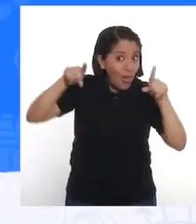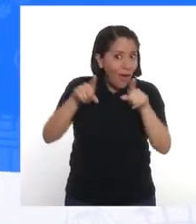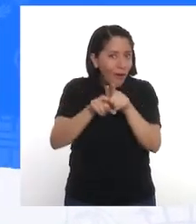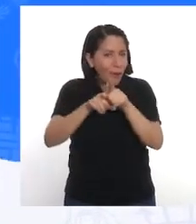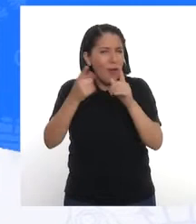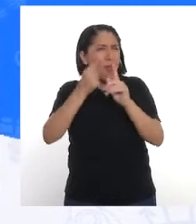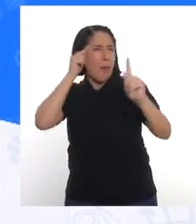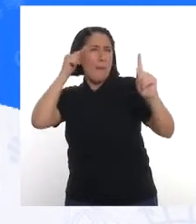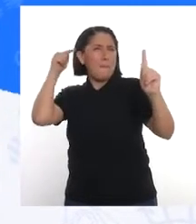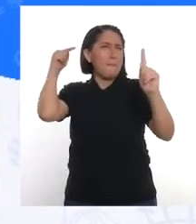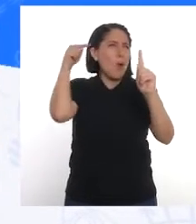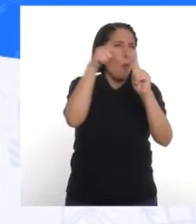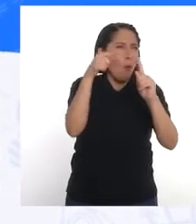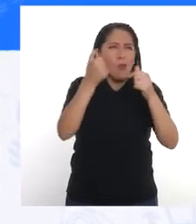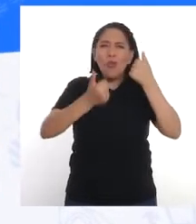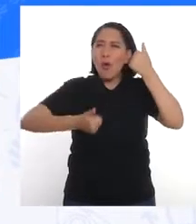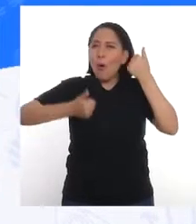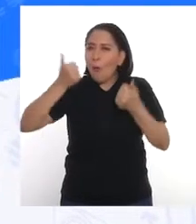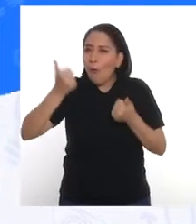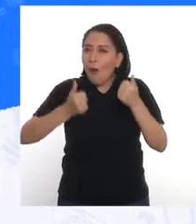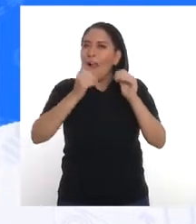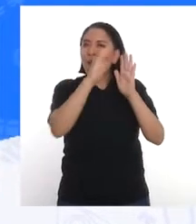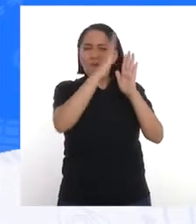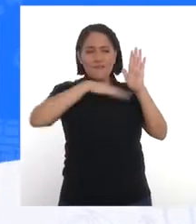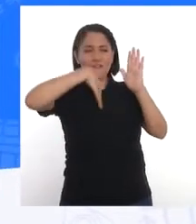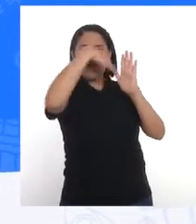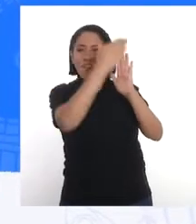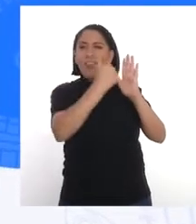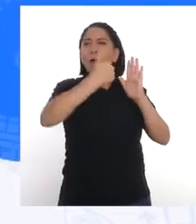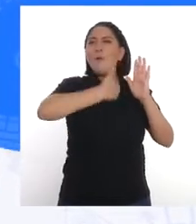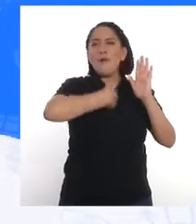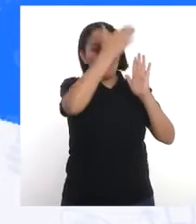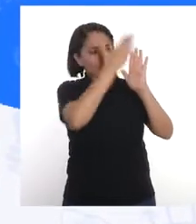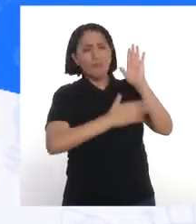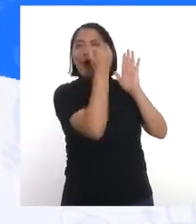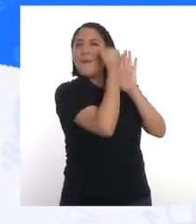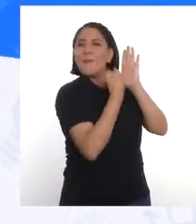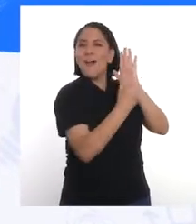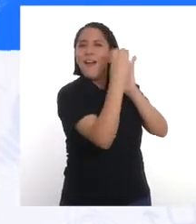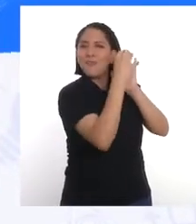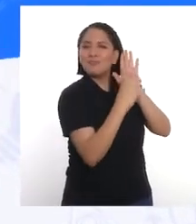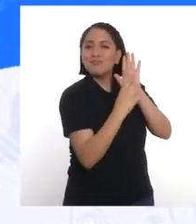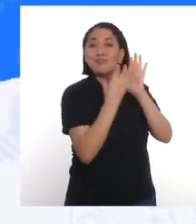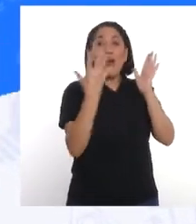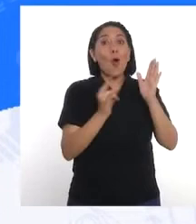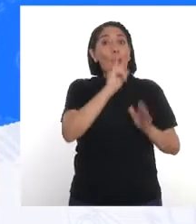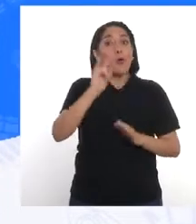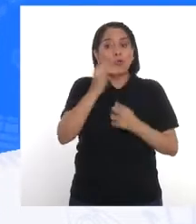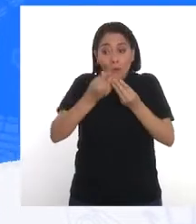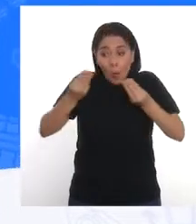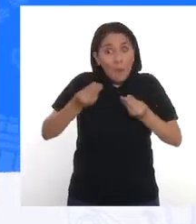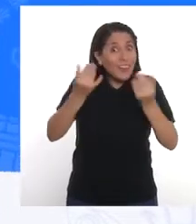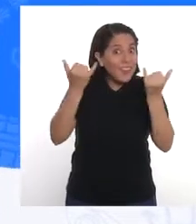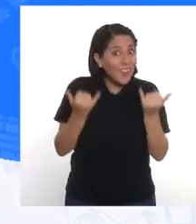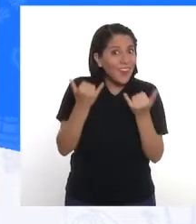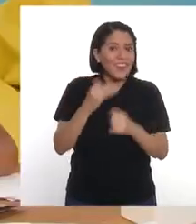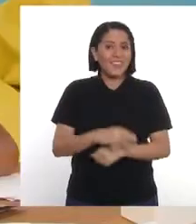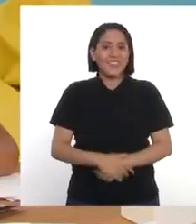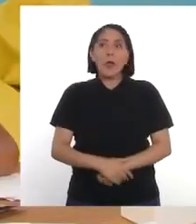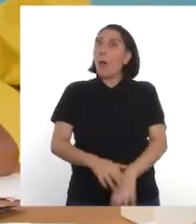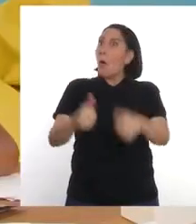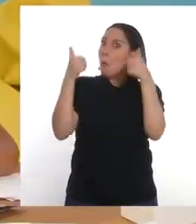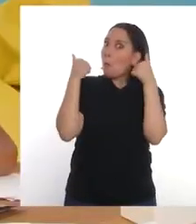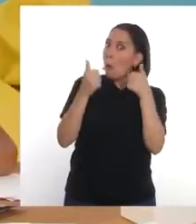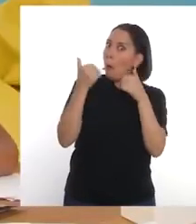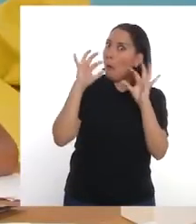parece si nos proponemos que el reto de hoy sea pintar nuestra propia página de cómic usando los materiales que exploraremos hoy?